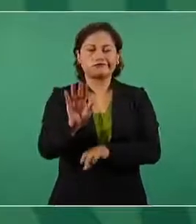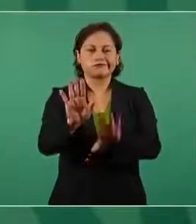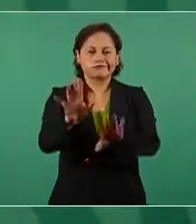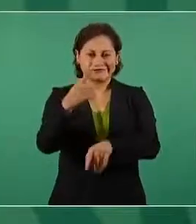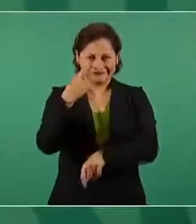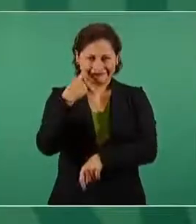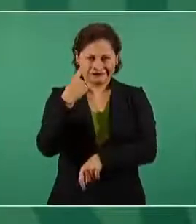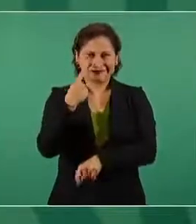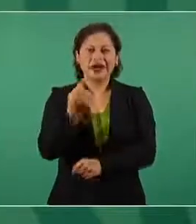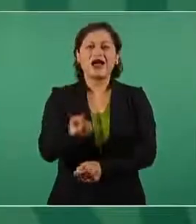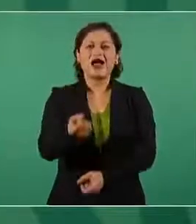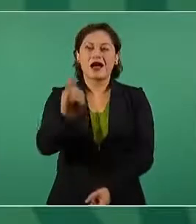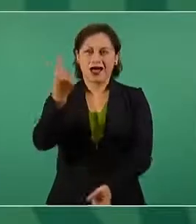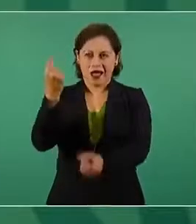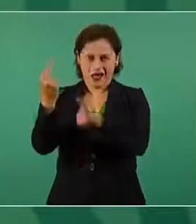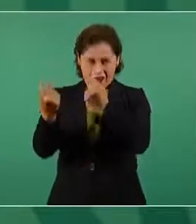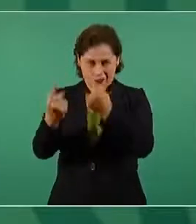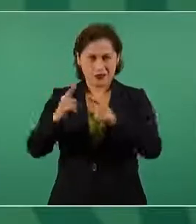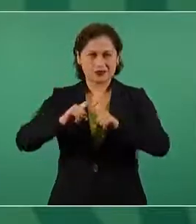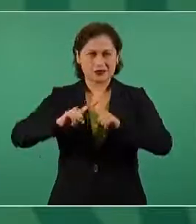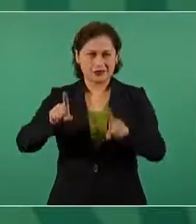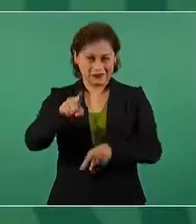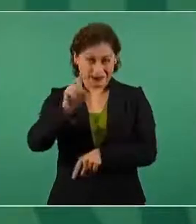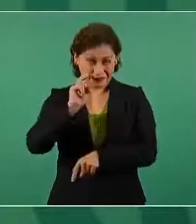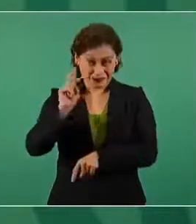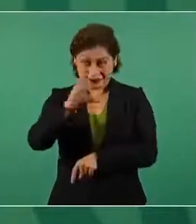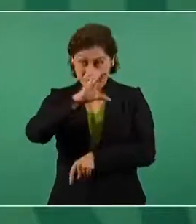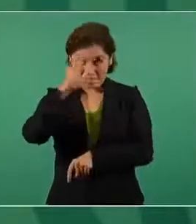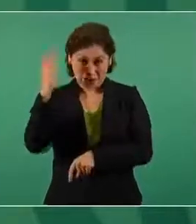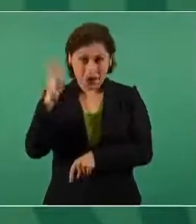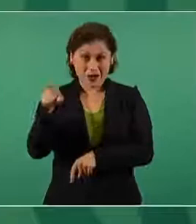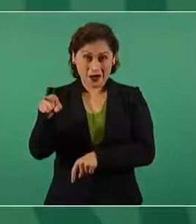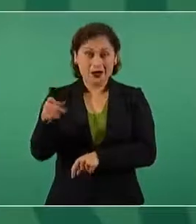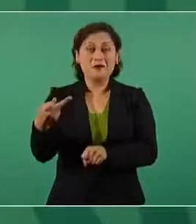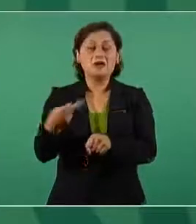imágenes con los ciudadanos haitianos que fueron maltratados